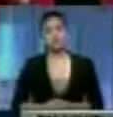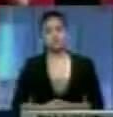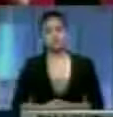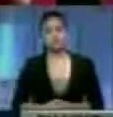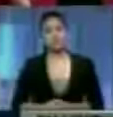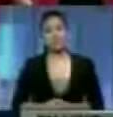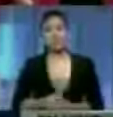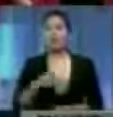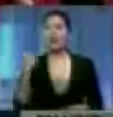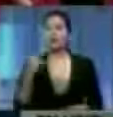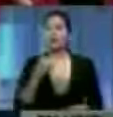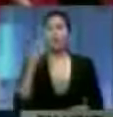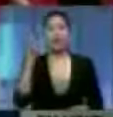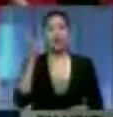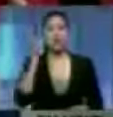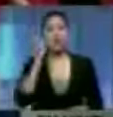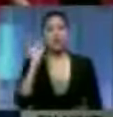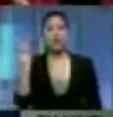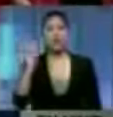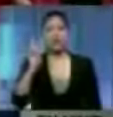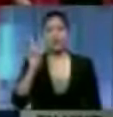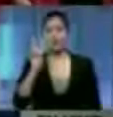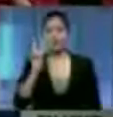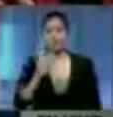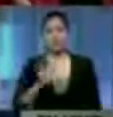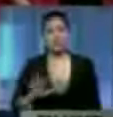a las mujeres venezolanas,